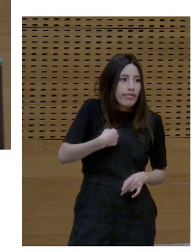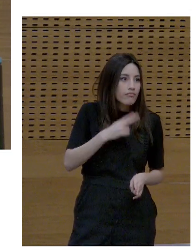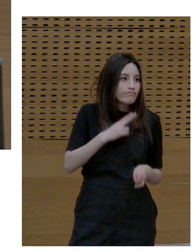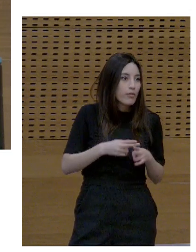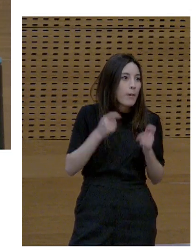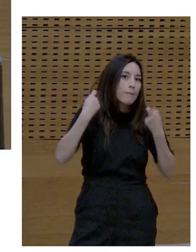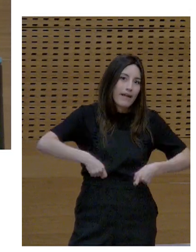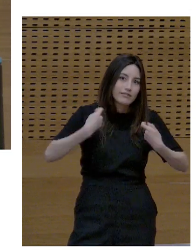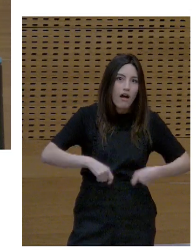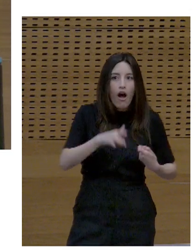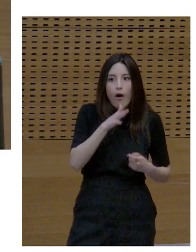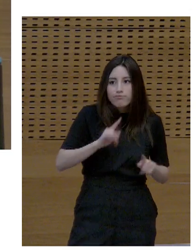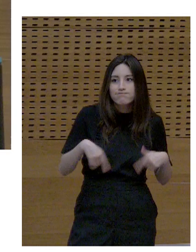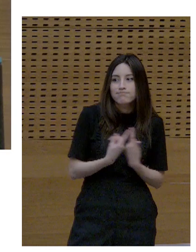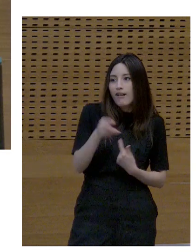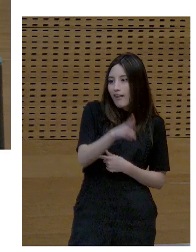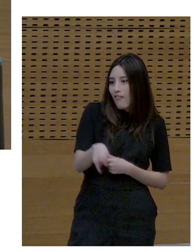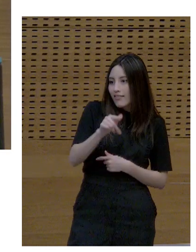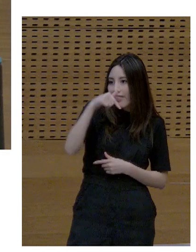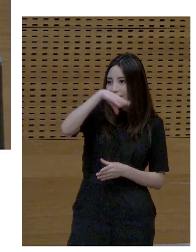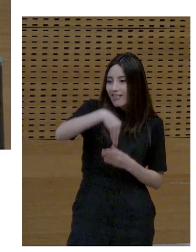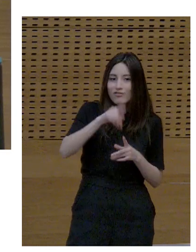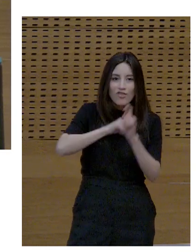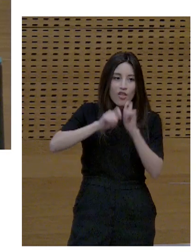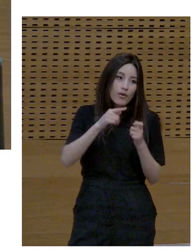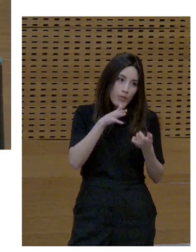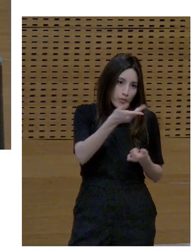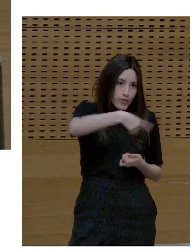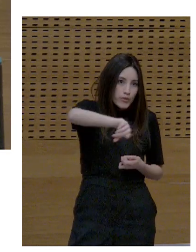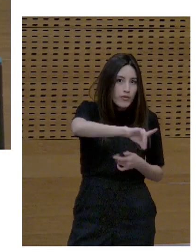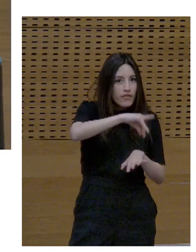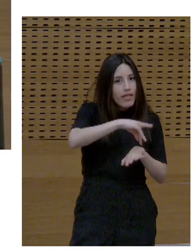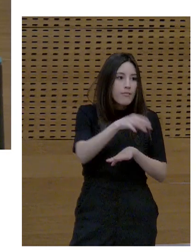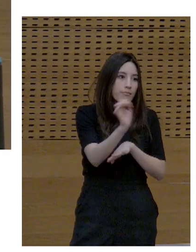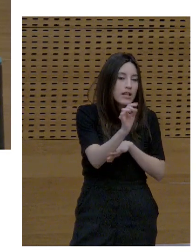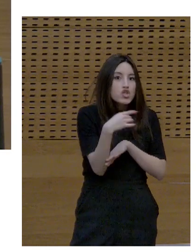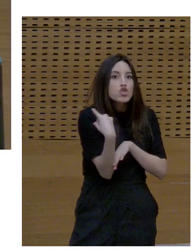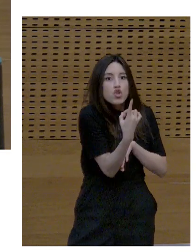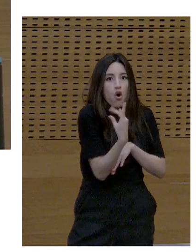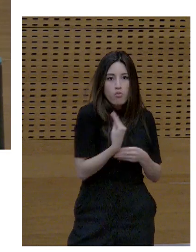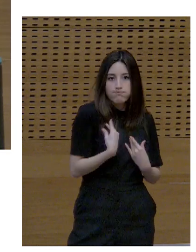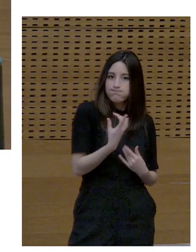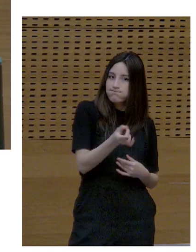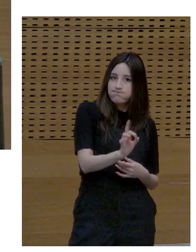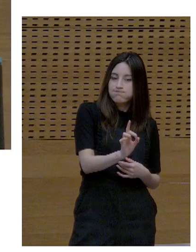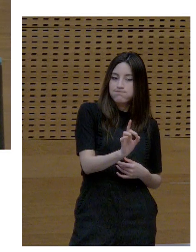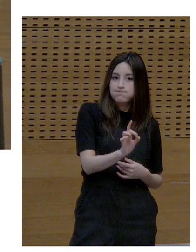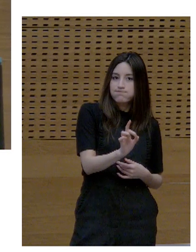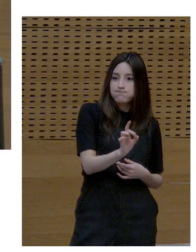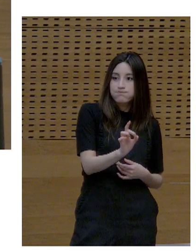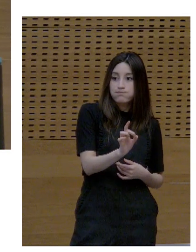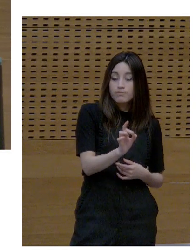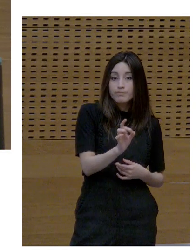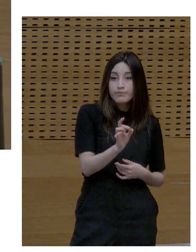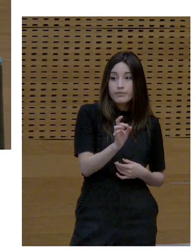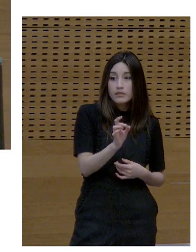lo repetimos constantemente en ANAPAR, ¿no? Lo de no vivas el Parkinson en soledad, ¿no? Y a veces cuando me encuentro gente que